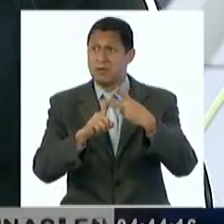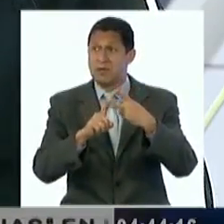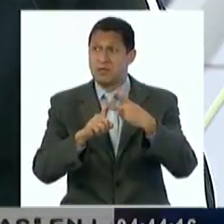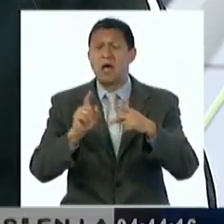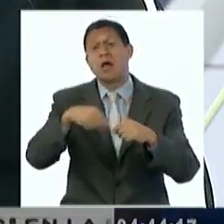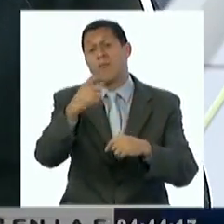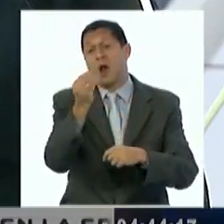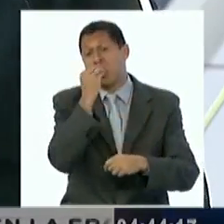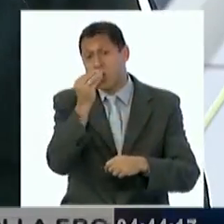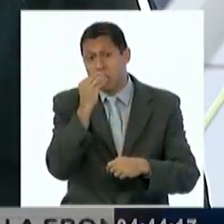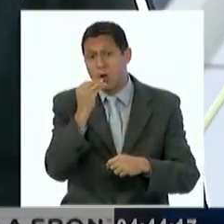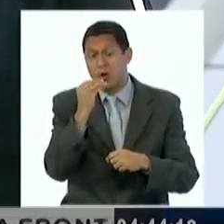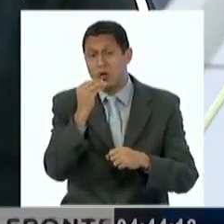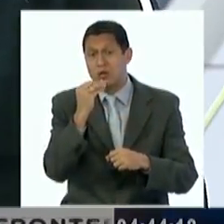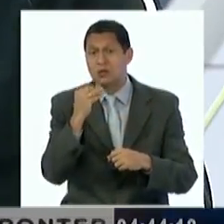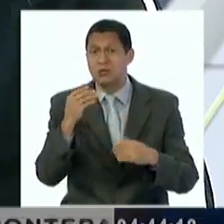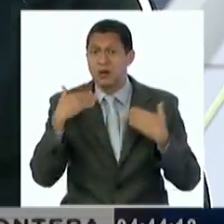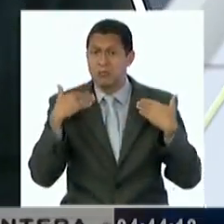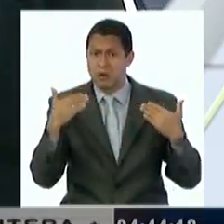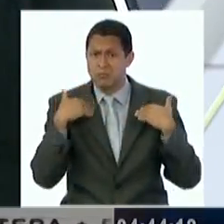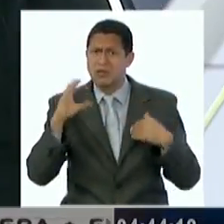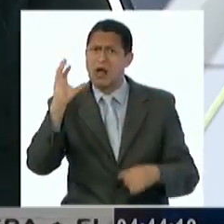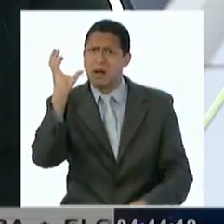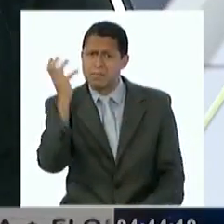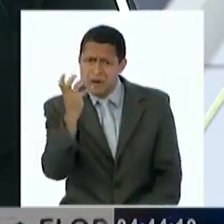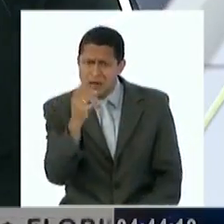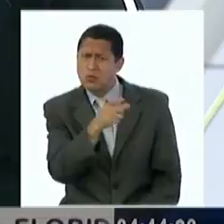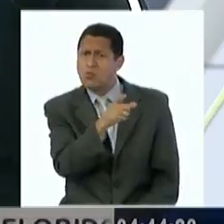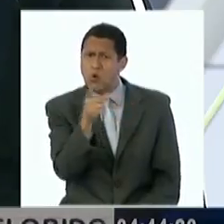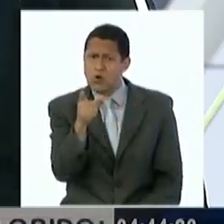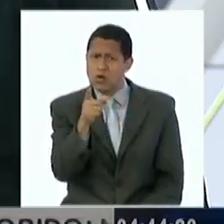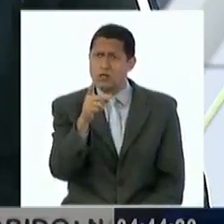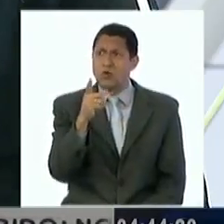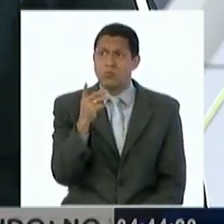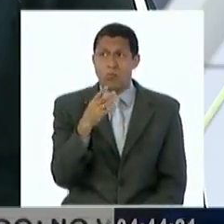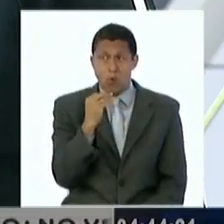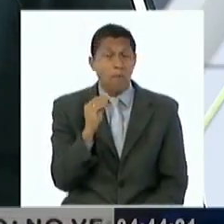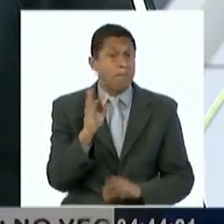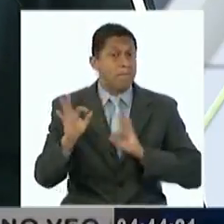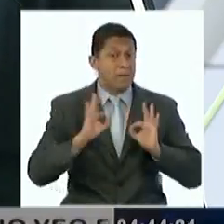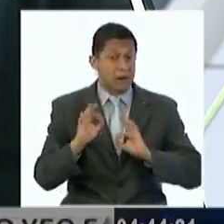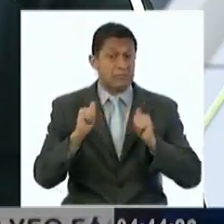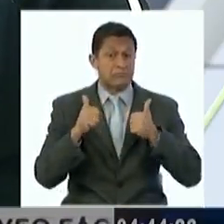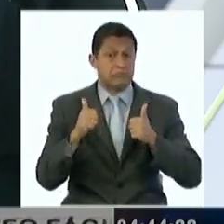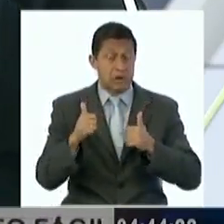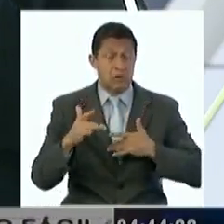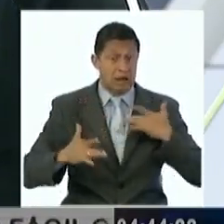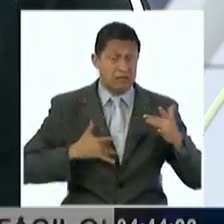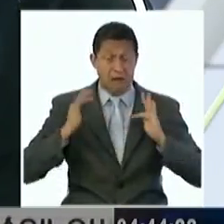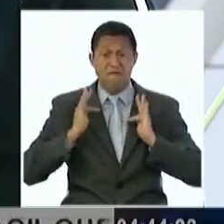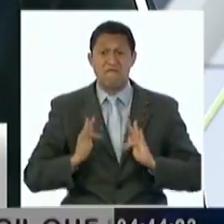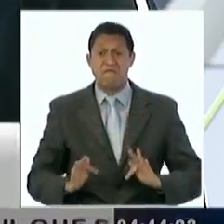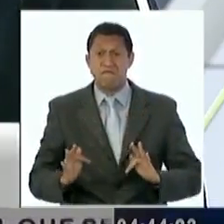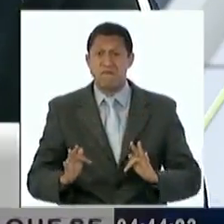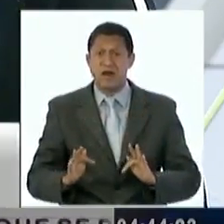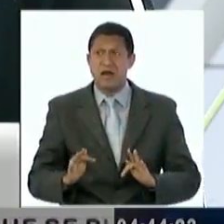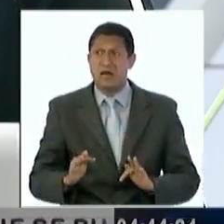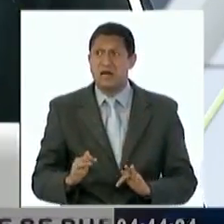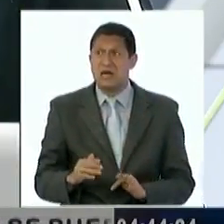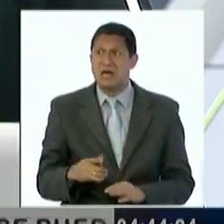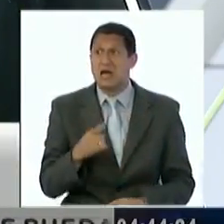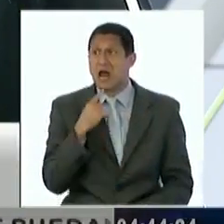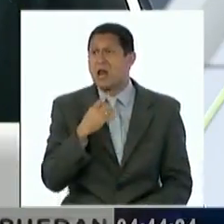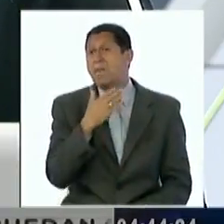alimentación el reposo el manejo del estrés y el medio ambiente por lo tanto hay que estar muy bien preparado para hacer una actividad física en el cual le saque el